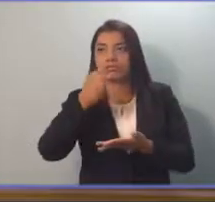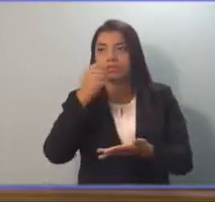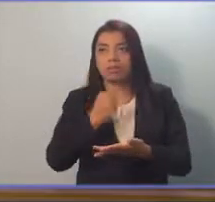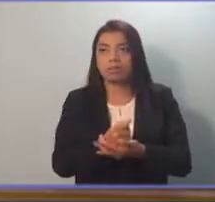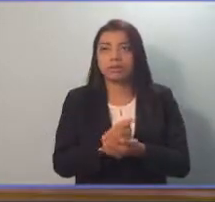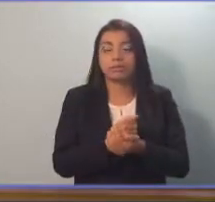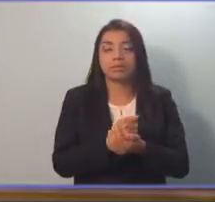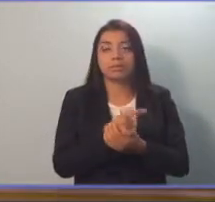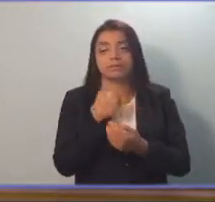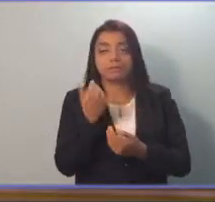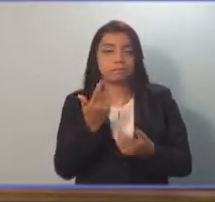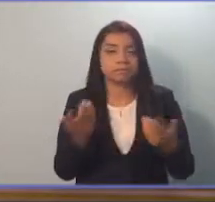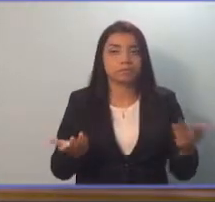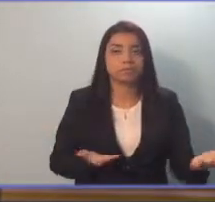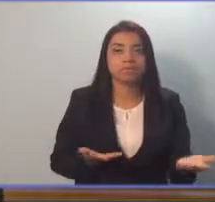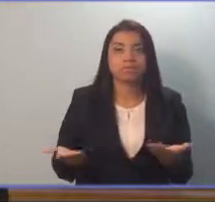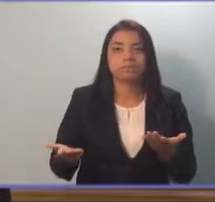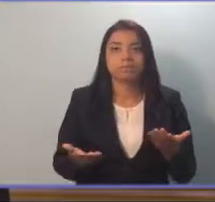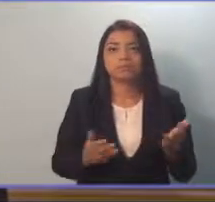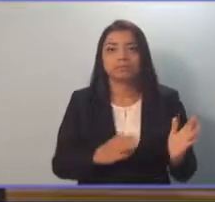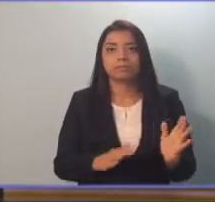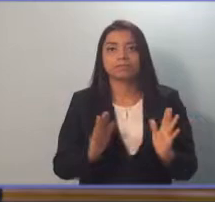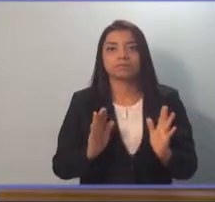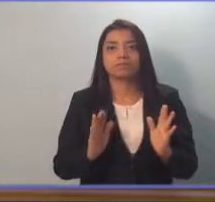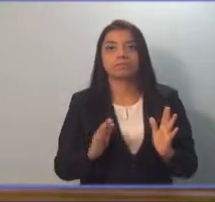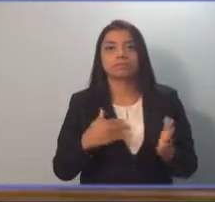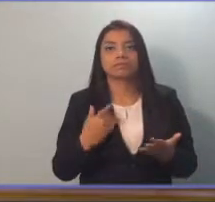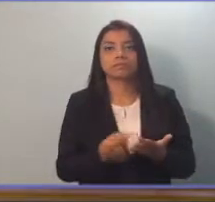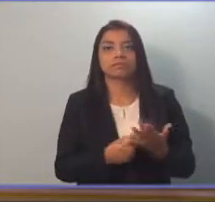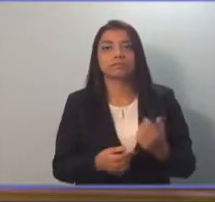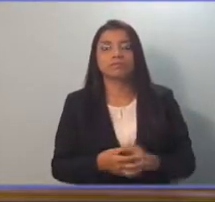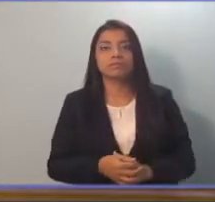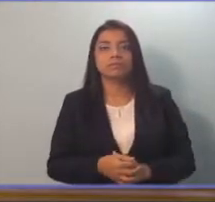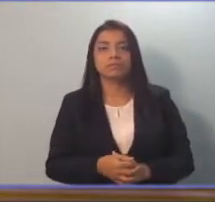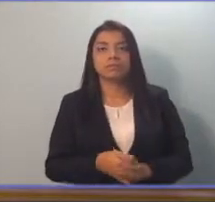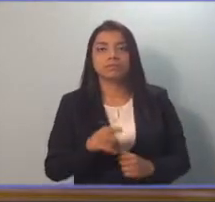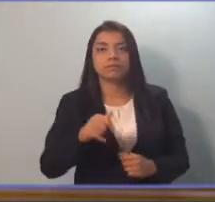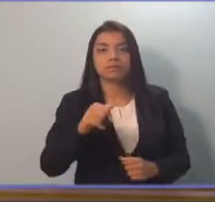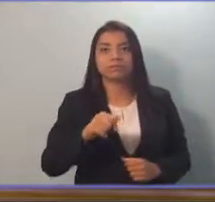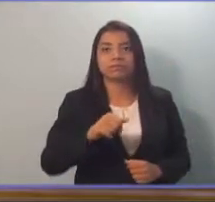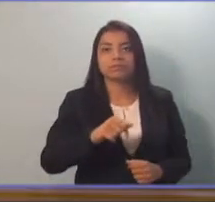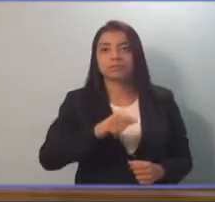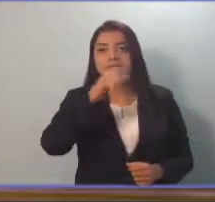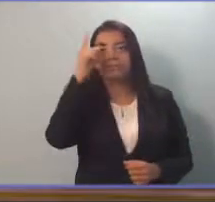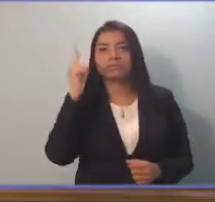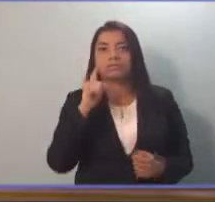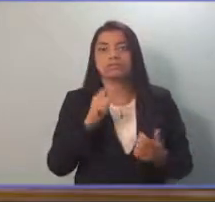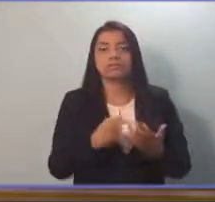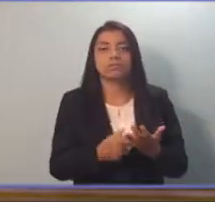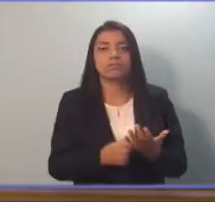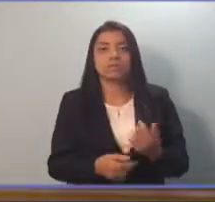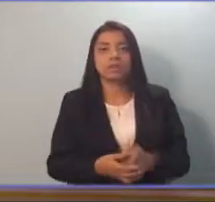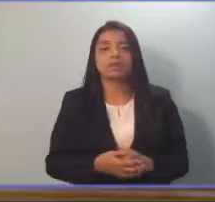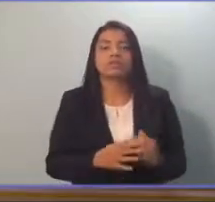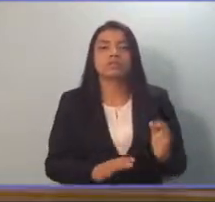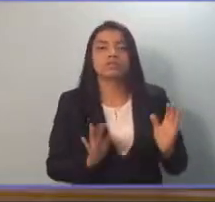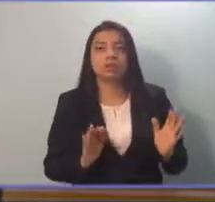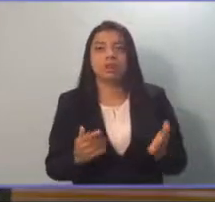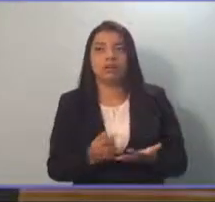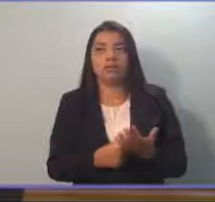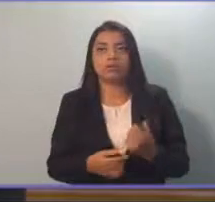servicios migratorios en Colón y Usulután. La ampliación también del control